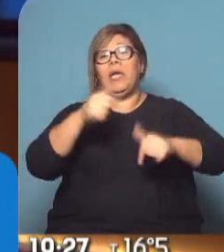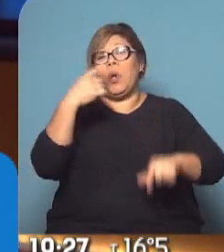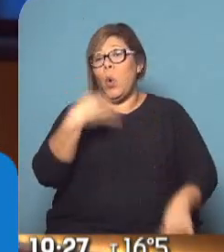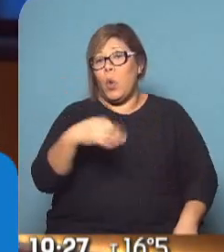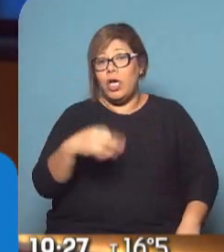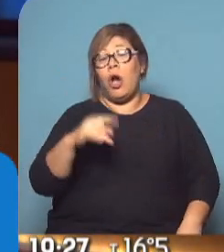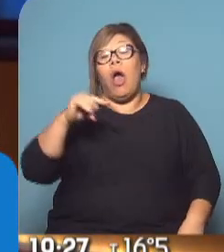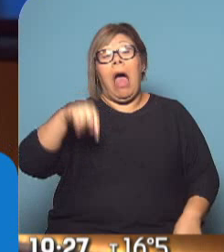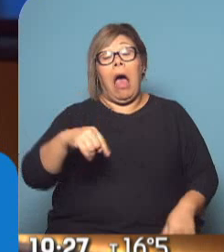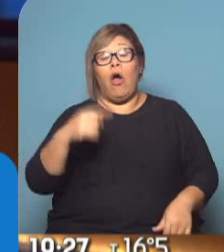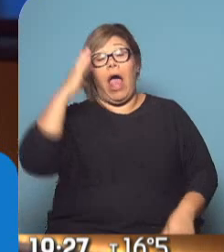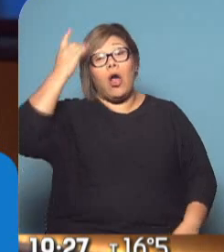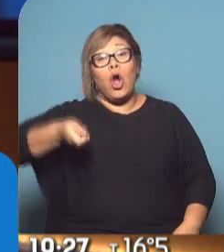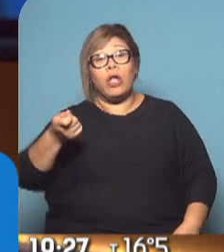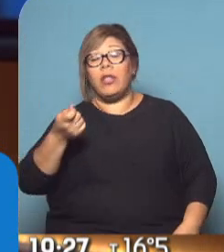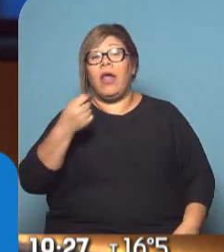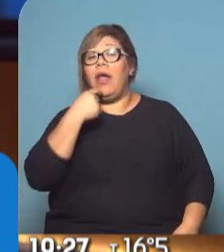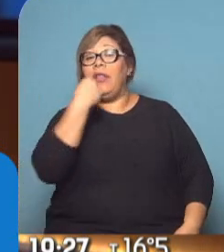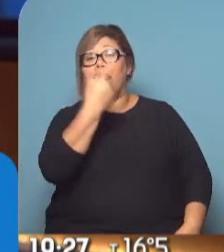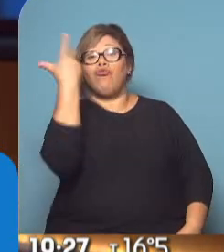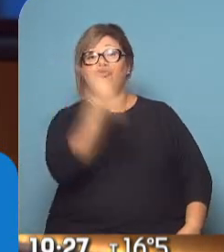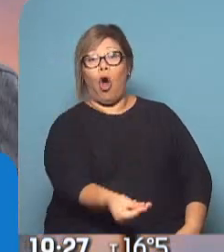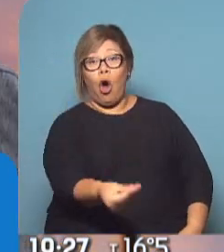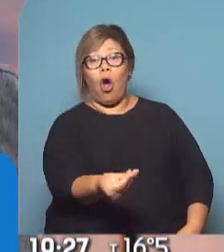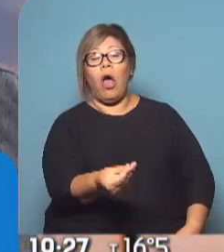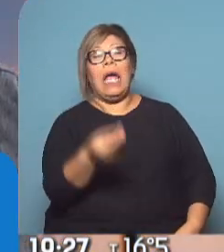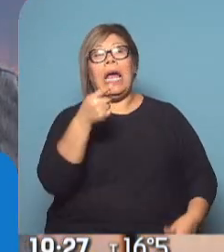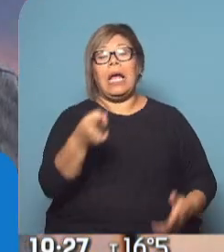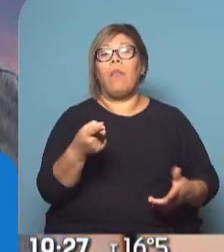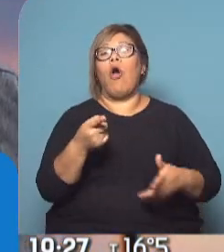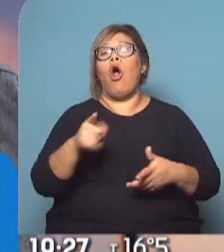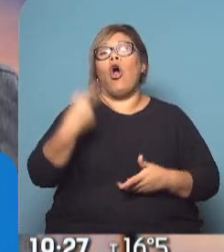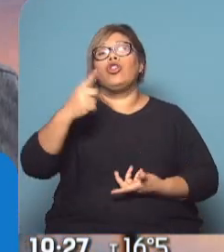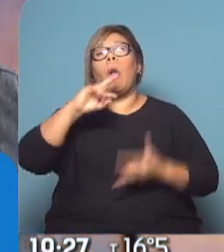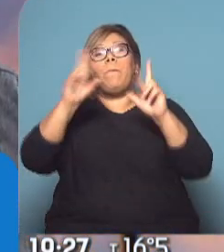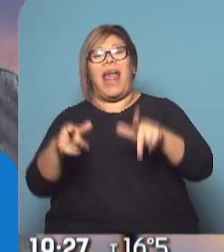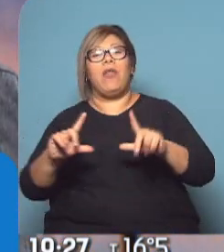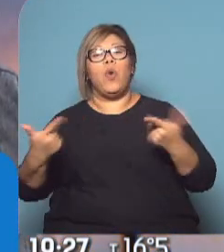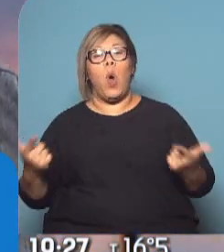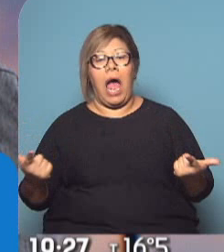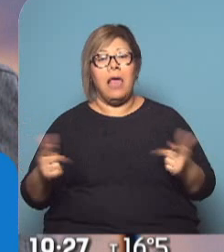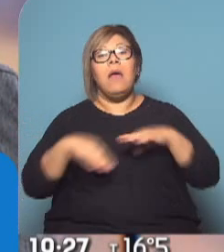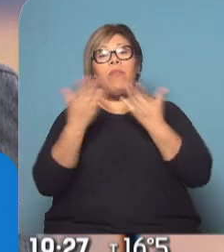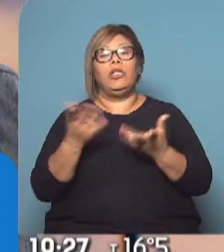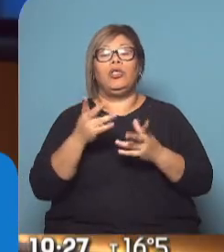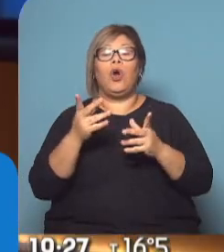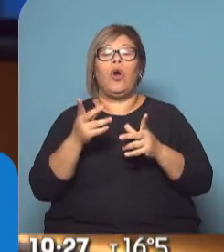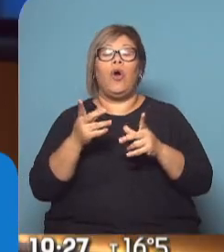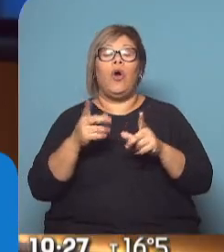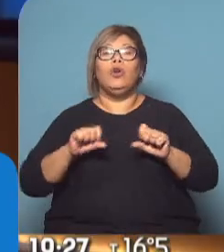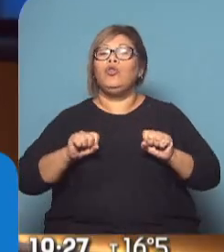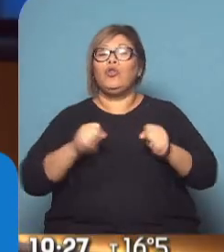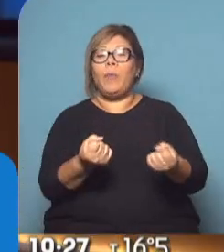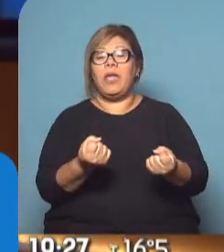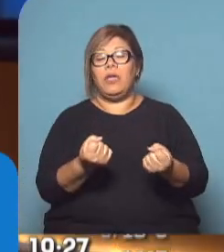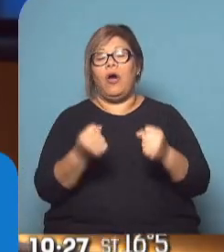elección a 15 días de fallar la corte con un ancho de la situación recordemos de higuaín es que tampoco igual habilitado pero que se hizo igual de elecciones exactamente se